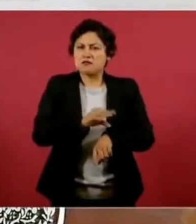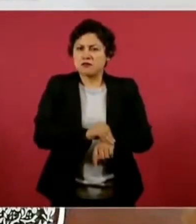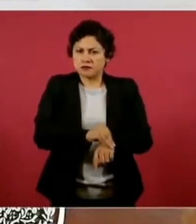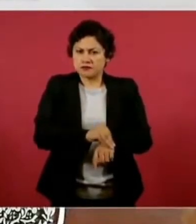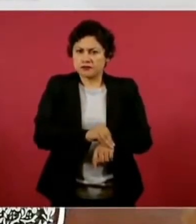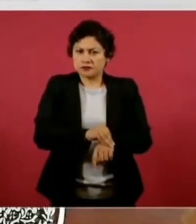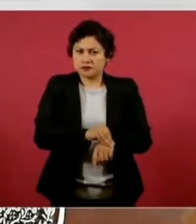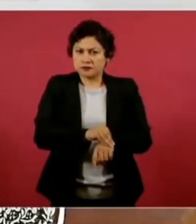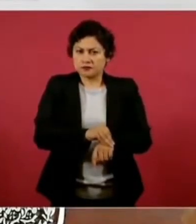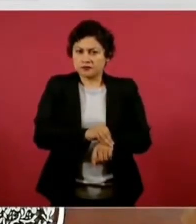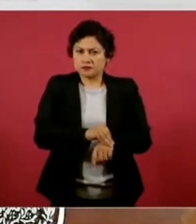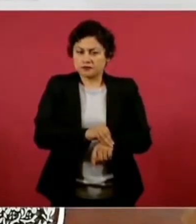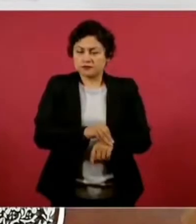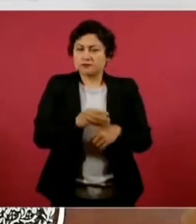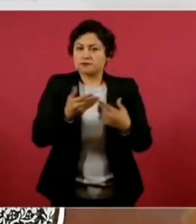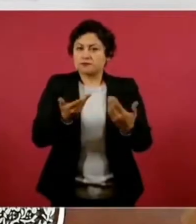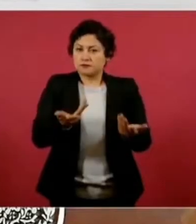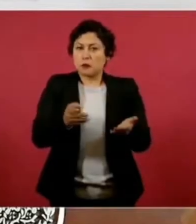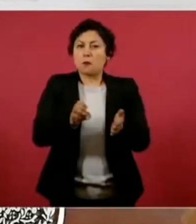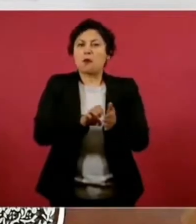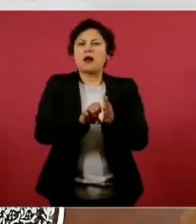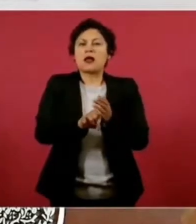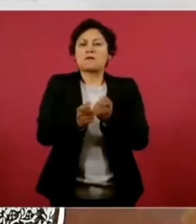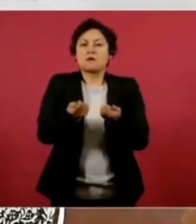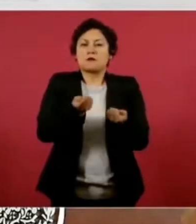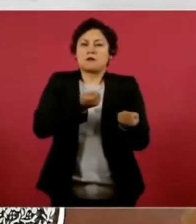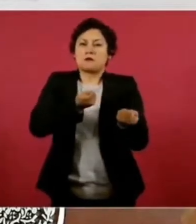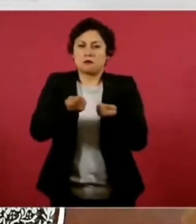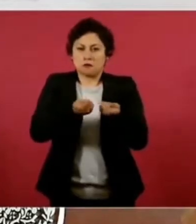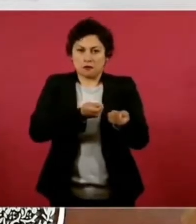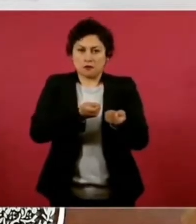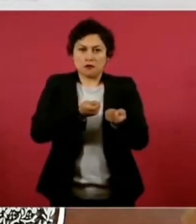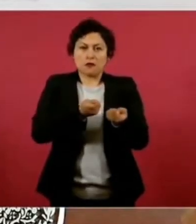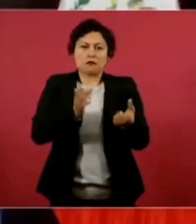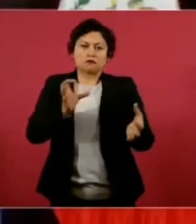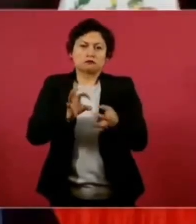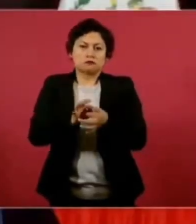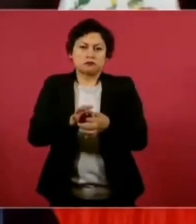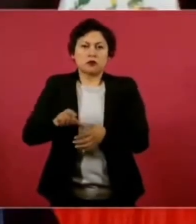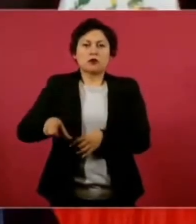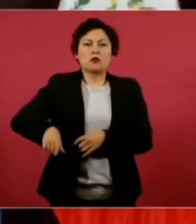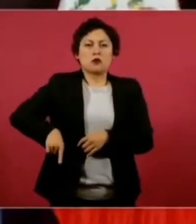especie de narcoestado o un narcogobierno.